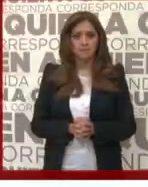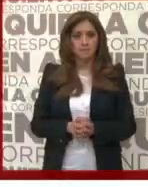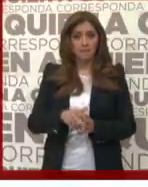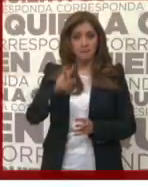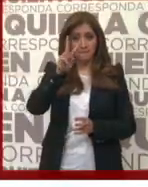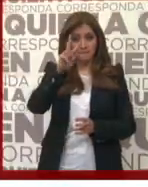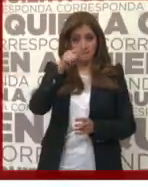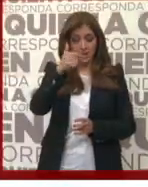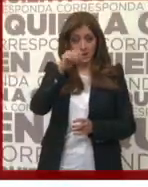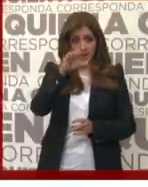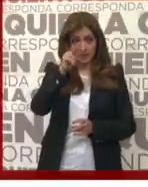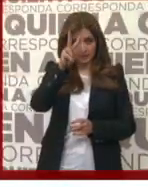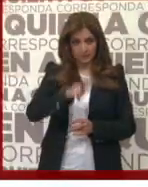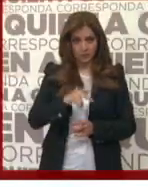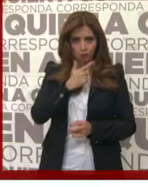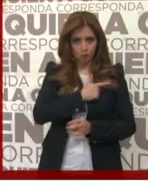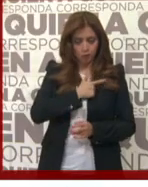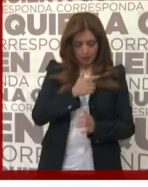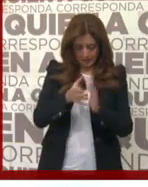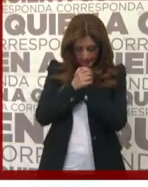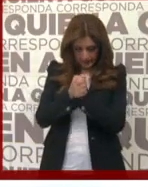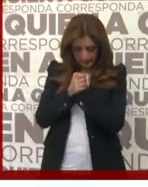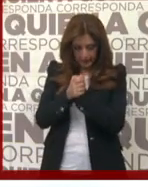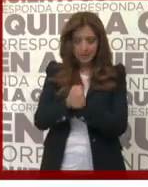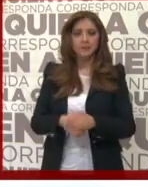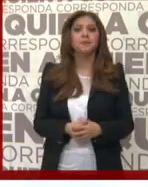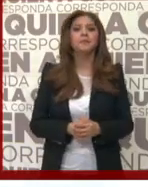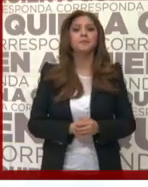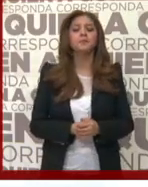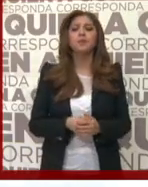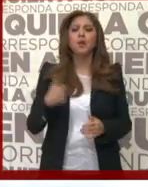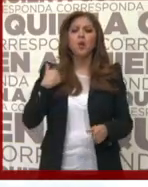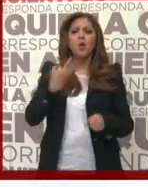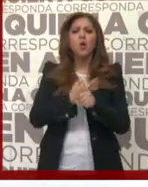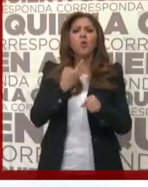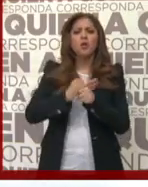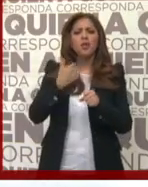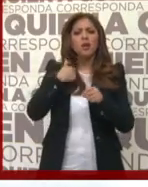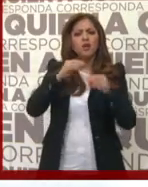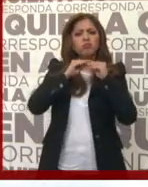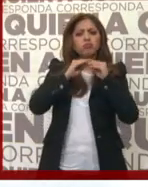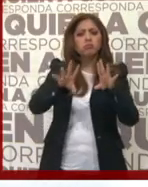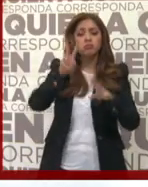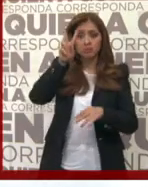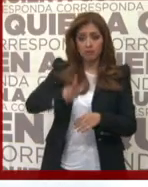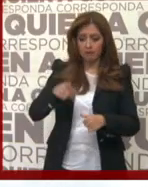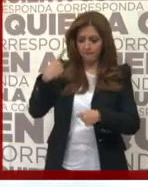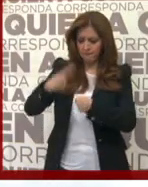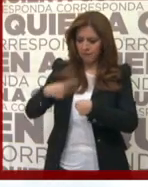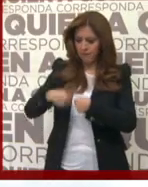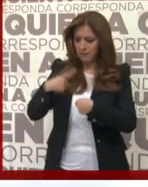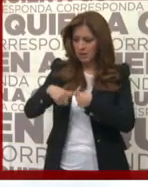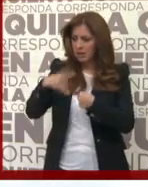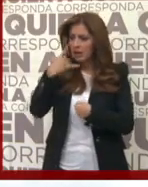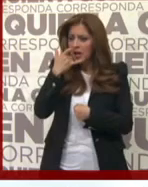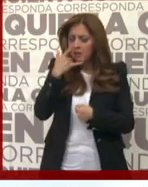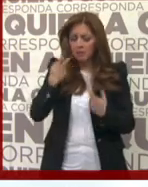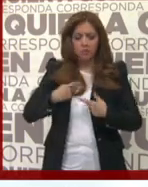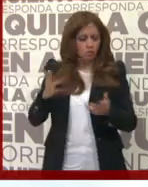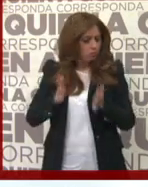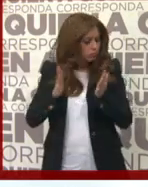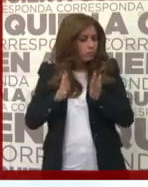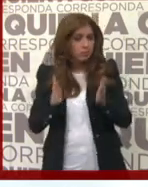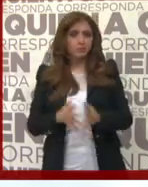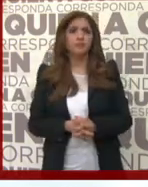Vargas Torres. Qué gusto saludarte, Jorge. Igualmente. Pues hemos presentado en este espacio enfermedades muy raras que le atacan a las personas. Sí, verdaderamente algunas